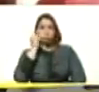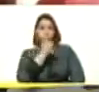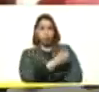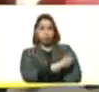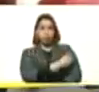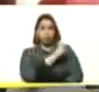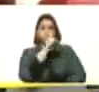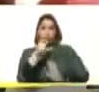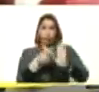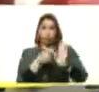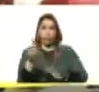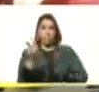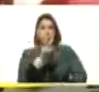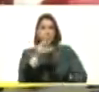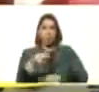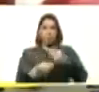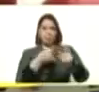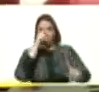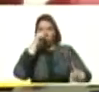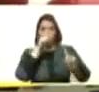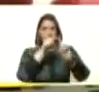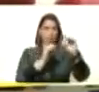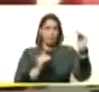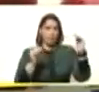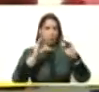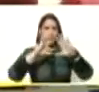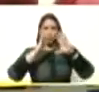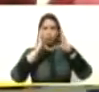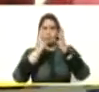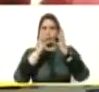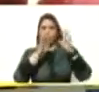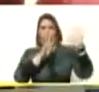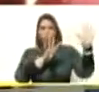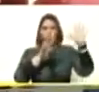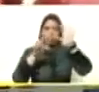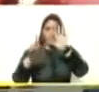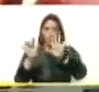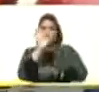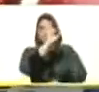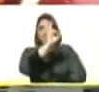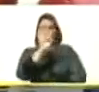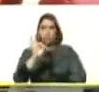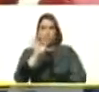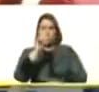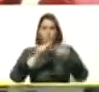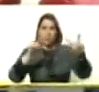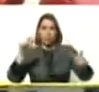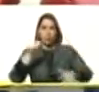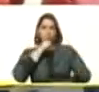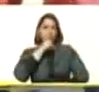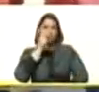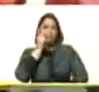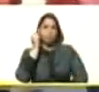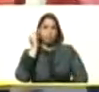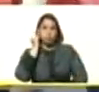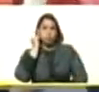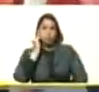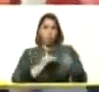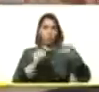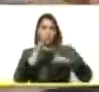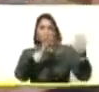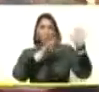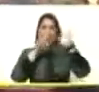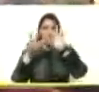Venezuela, estableciendo un récord en el mundo, 96% de mayores de 18